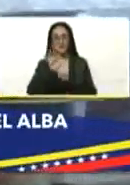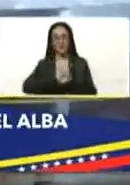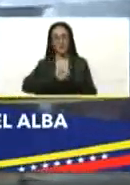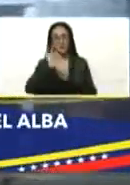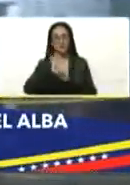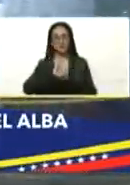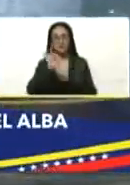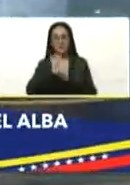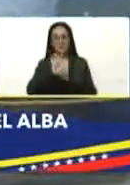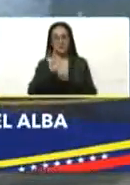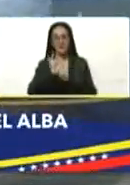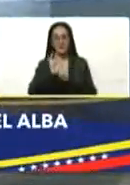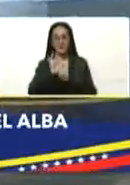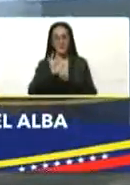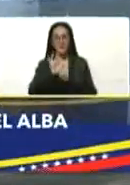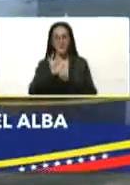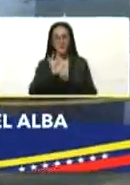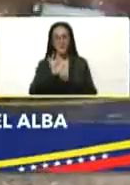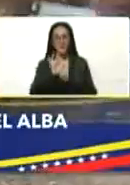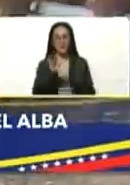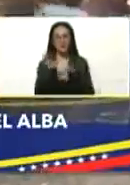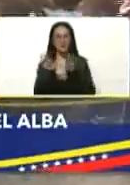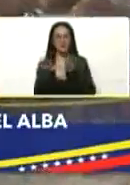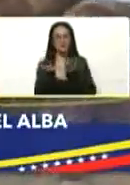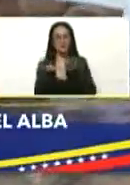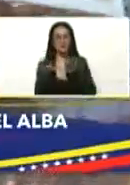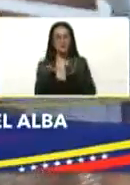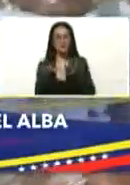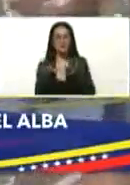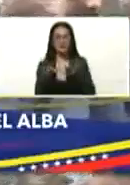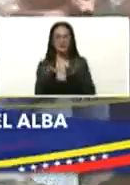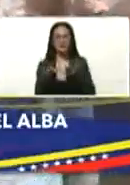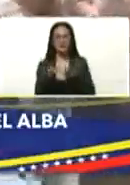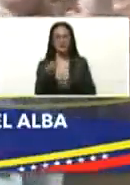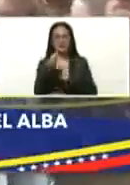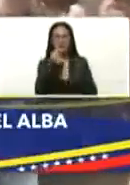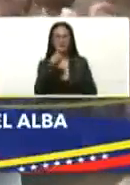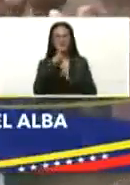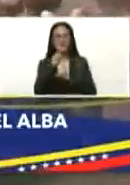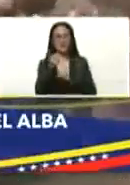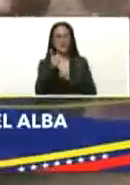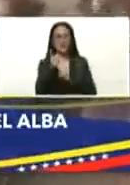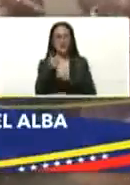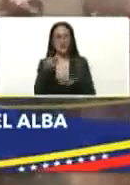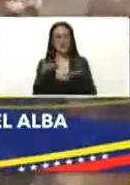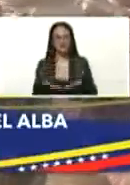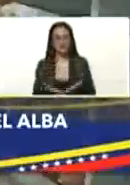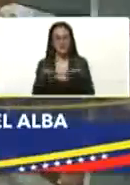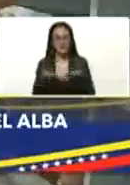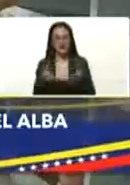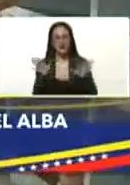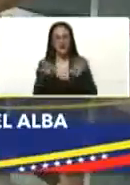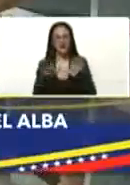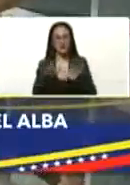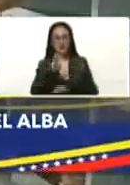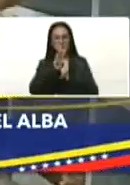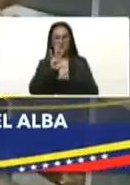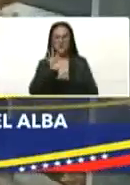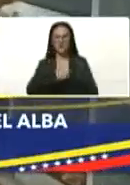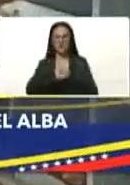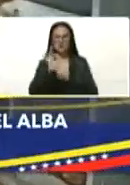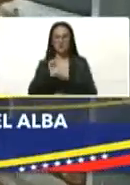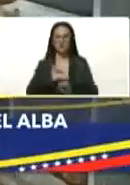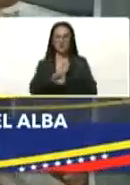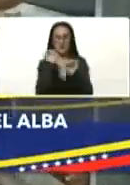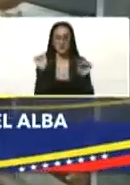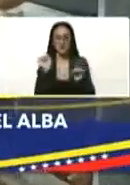35% del consumo ABA a estas aves. Su consumo ABA es de 110 gramos por ave. Se le da el 35% de la